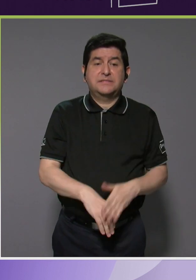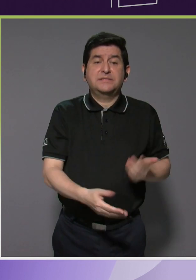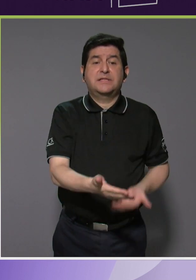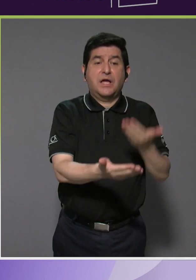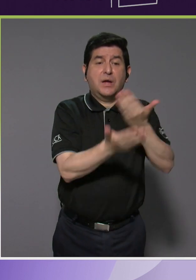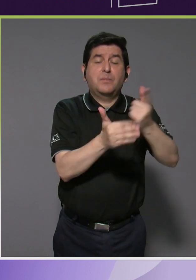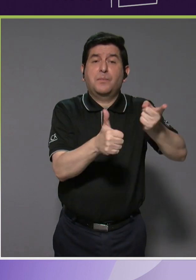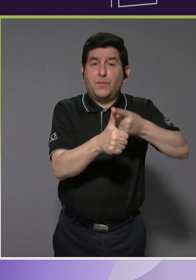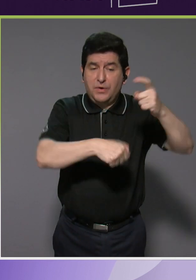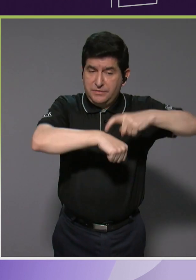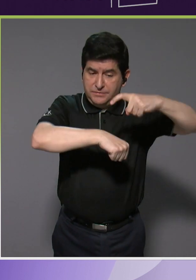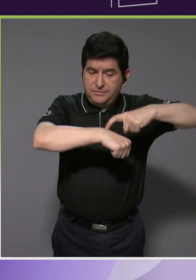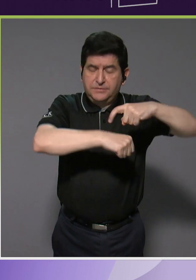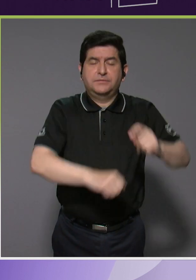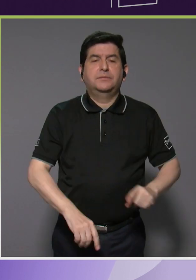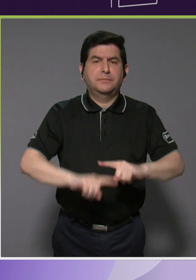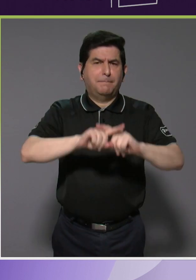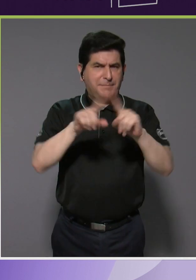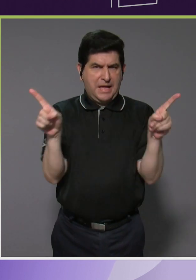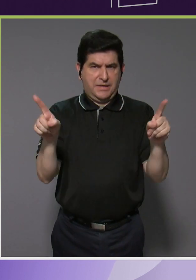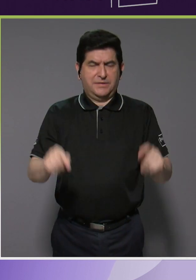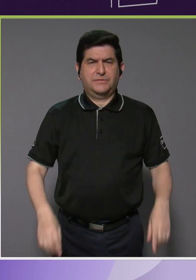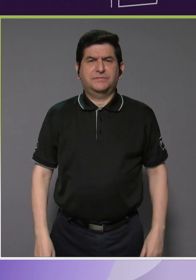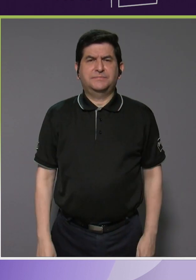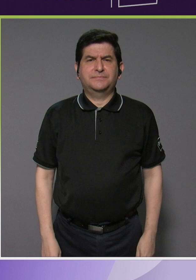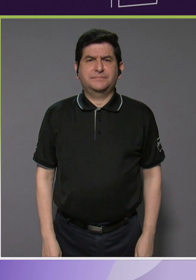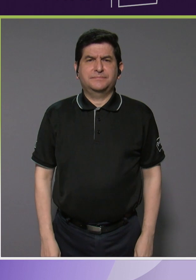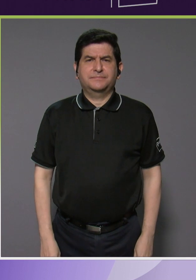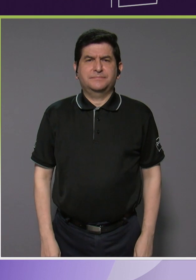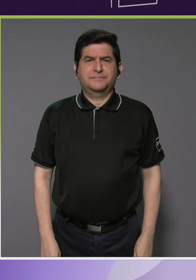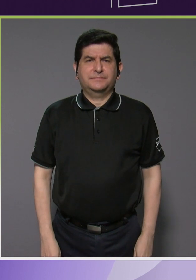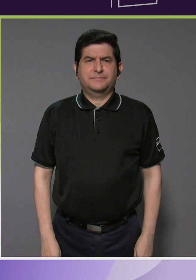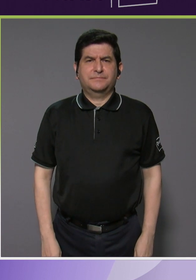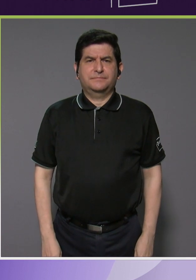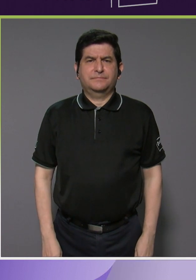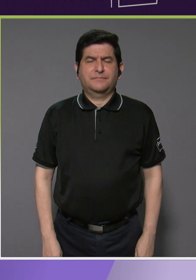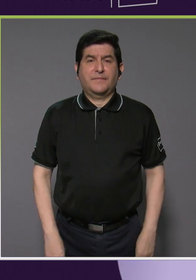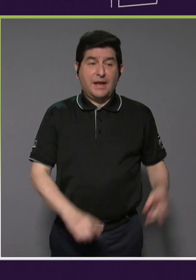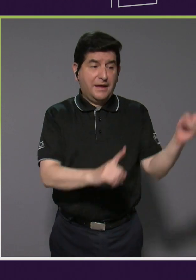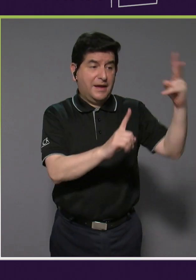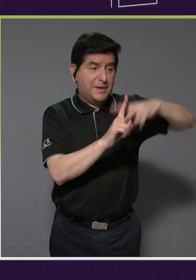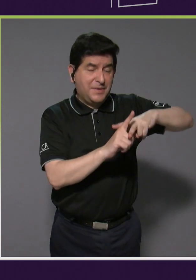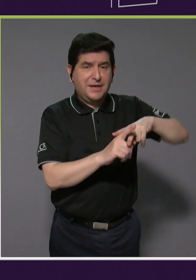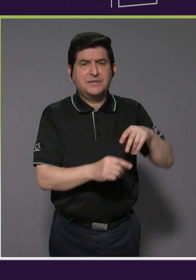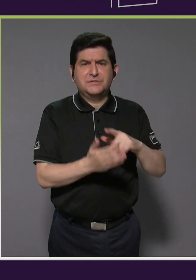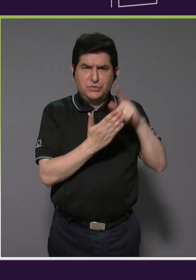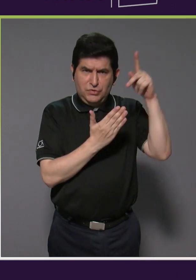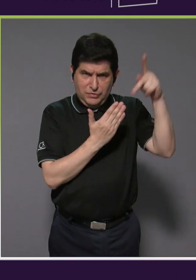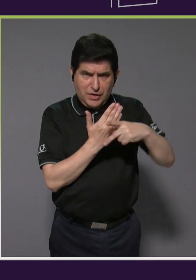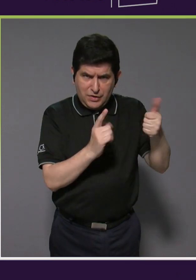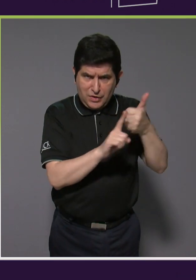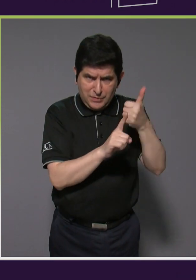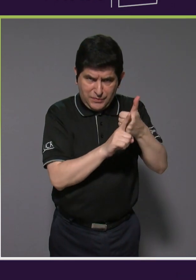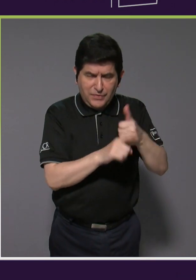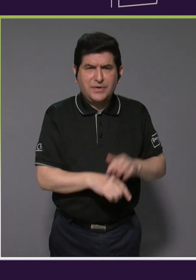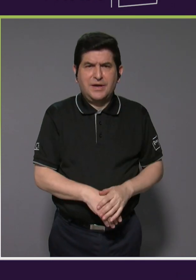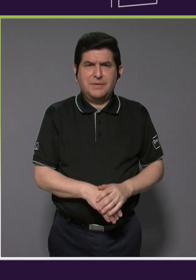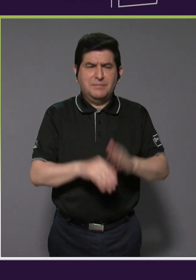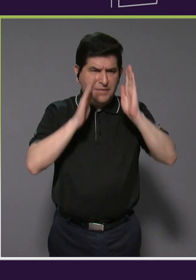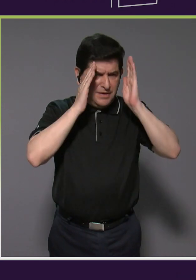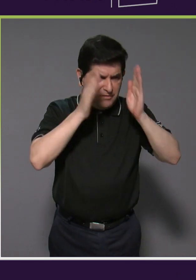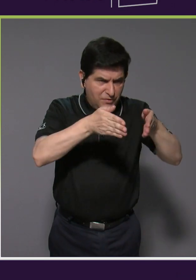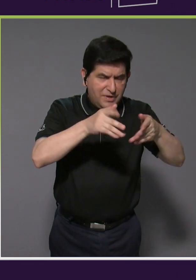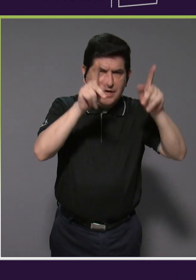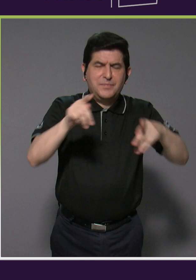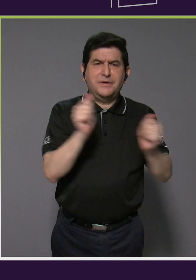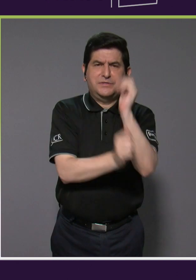propuesta inicial. Sin embargo, desde la práctica del programa como tal, el que está dirigido para